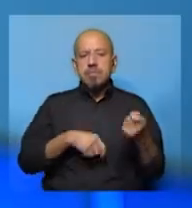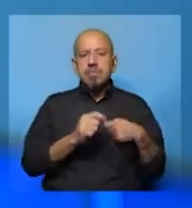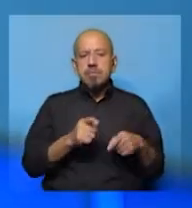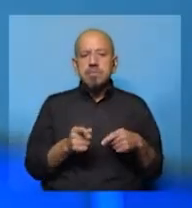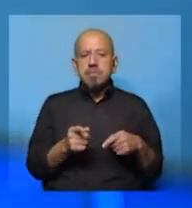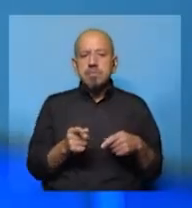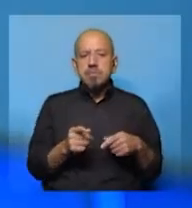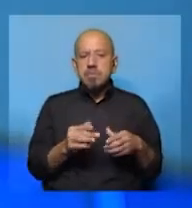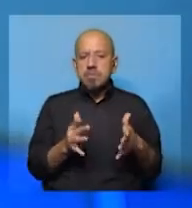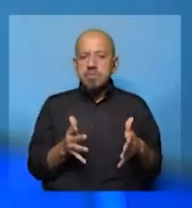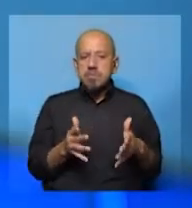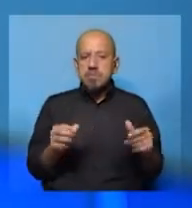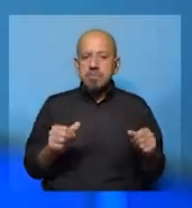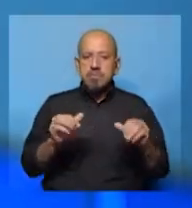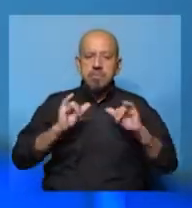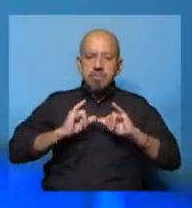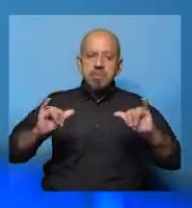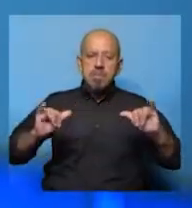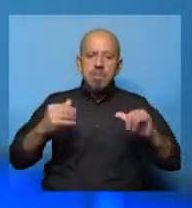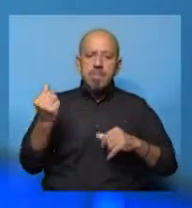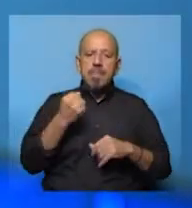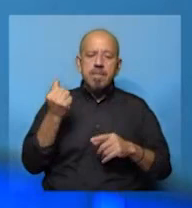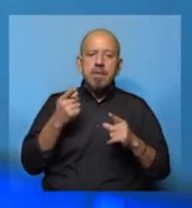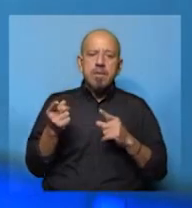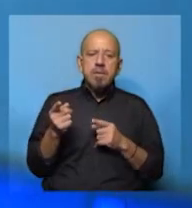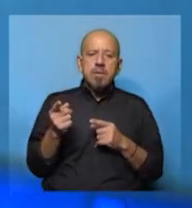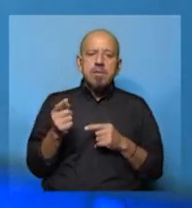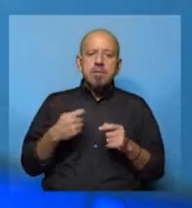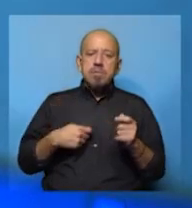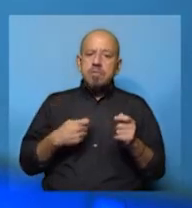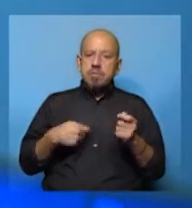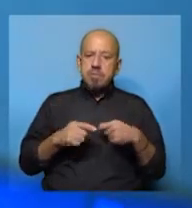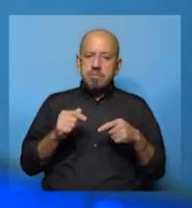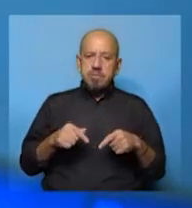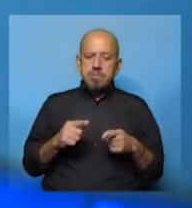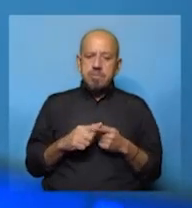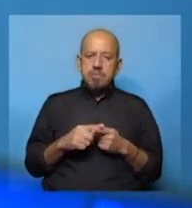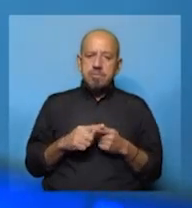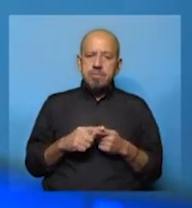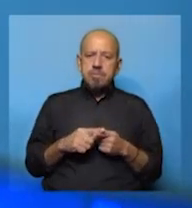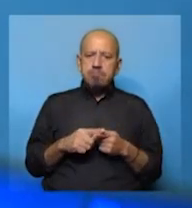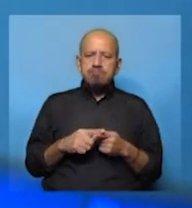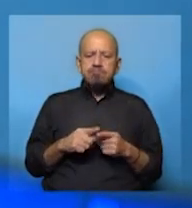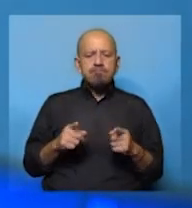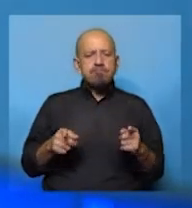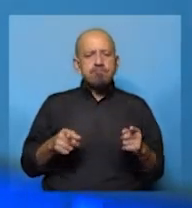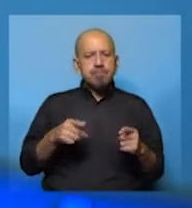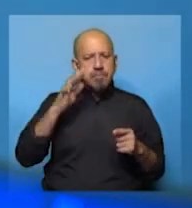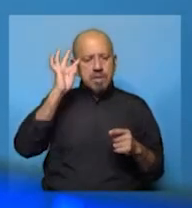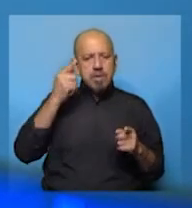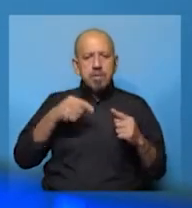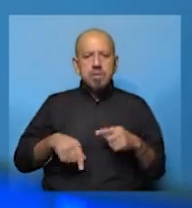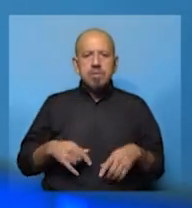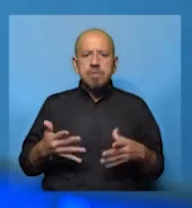sacaba hicimos una campaña bien importante con los comerciantes en este este sentido Y creo que eso en estos